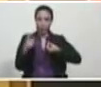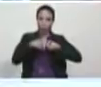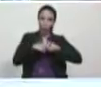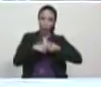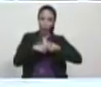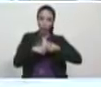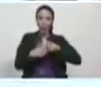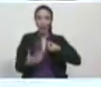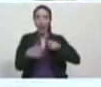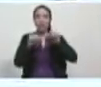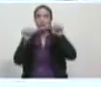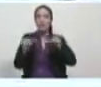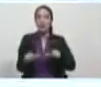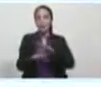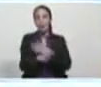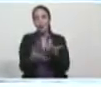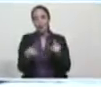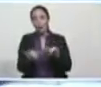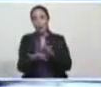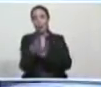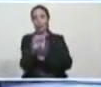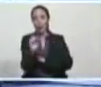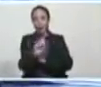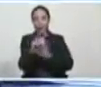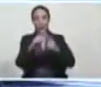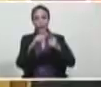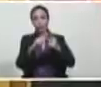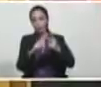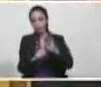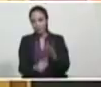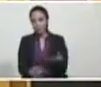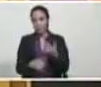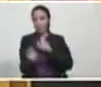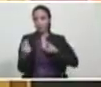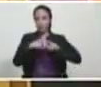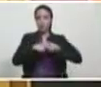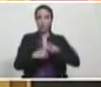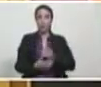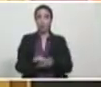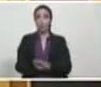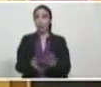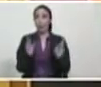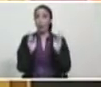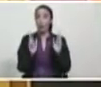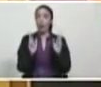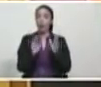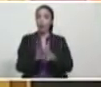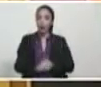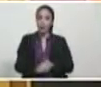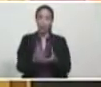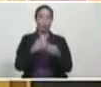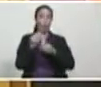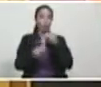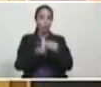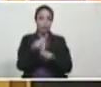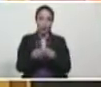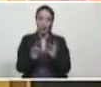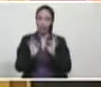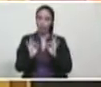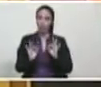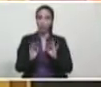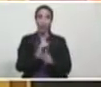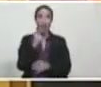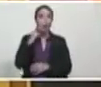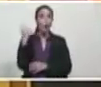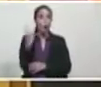del motor automotriz aprobado. Me gustaría que esto lo explicara el compañero Hipólito Abreu. Se ordena a las